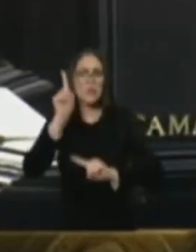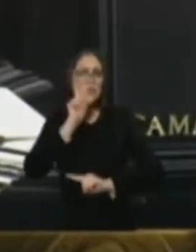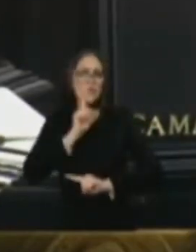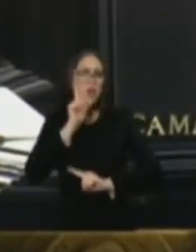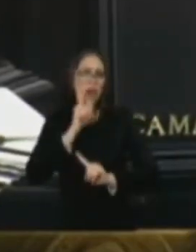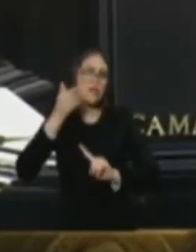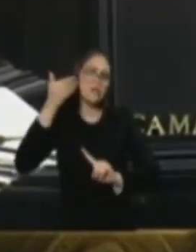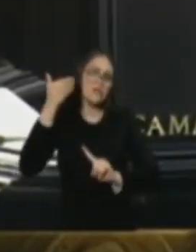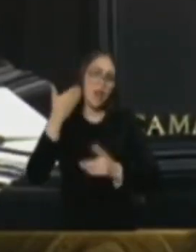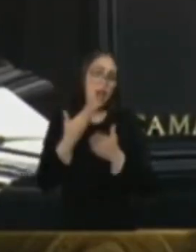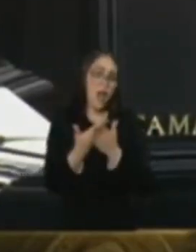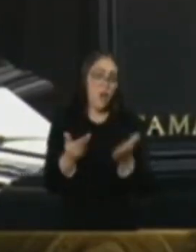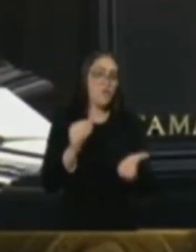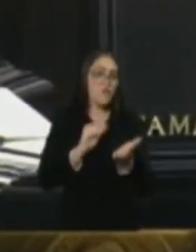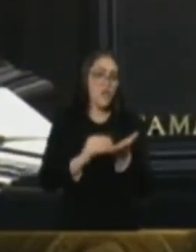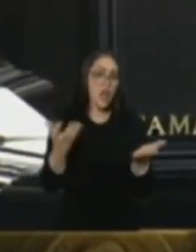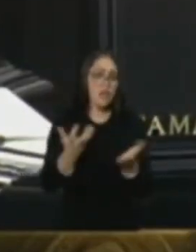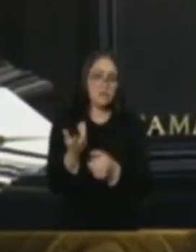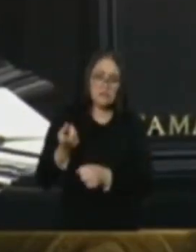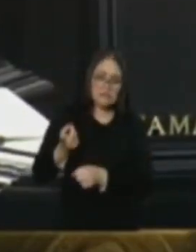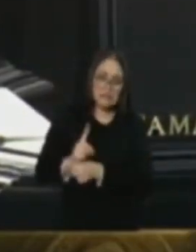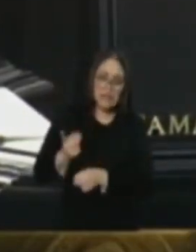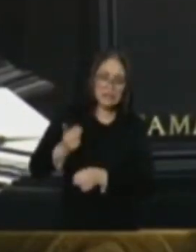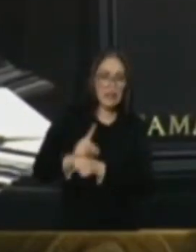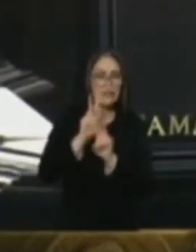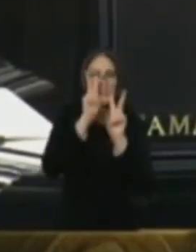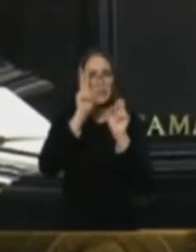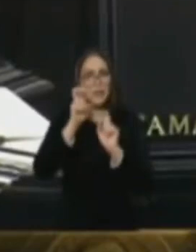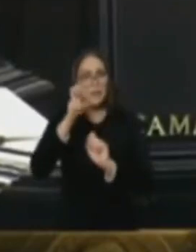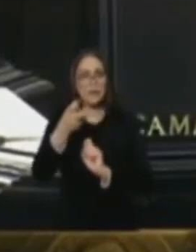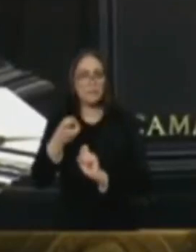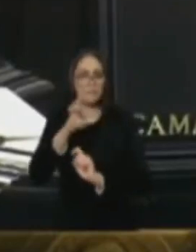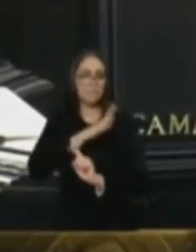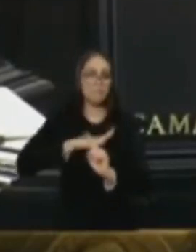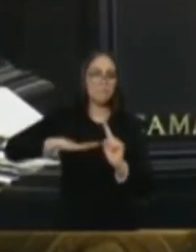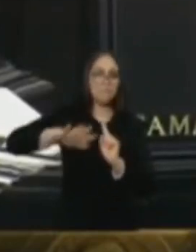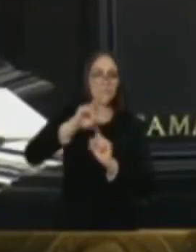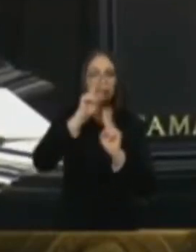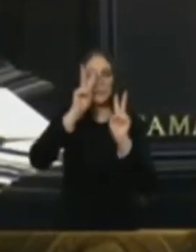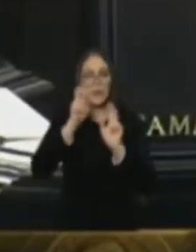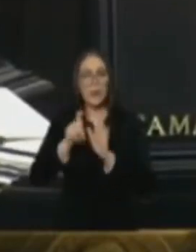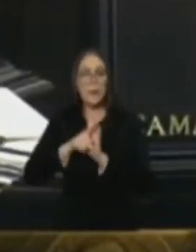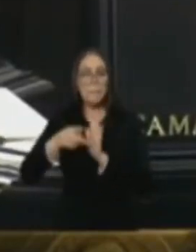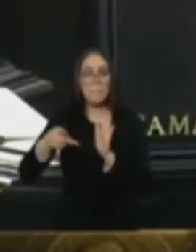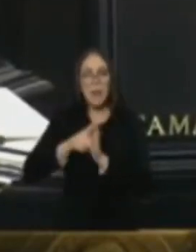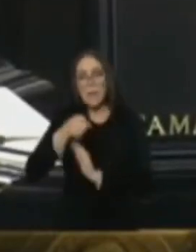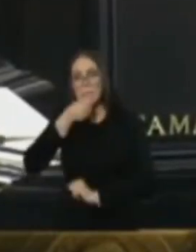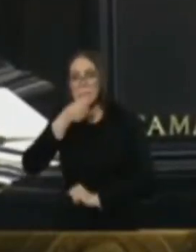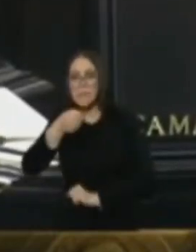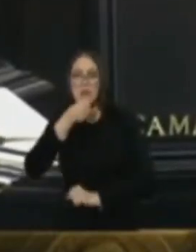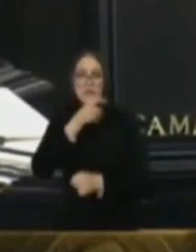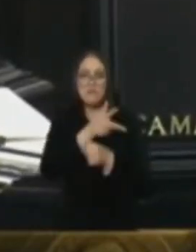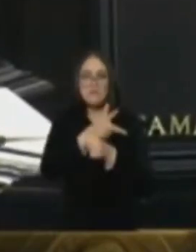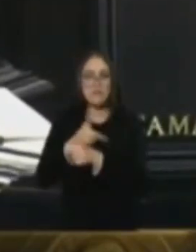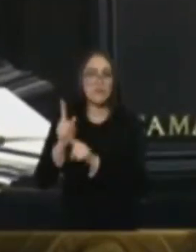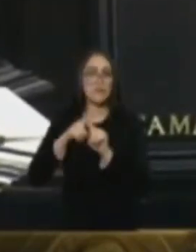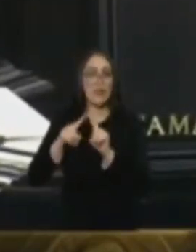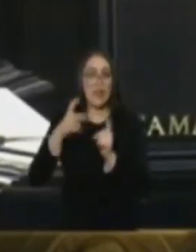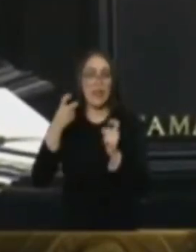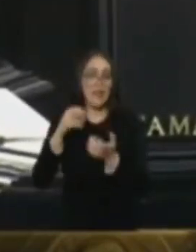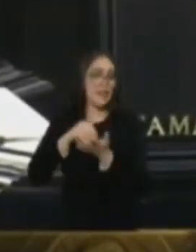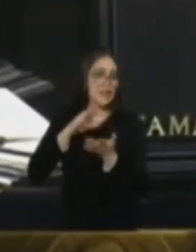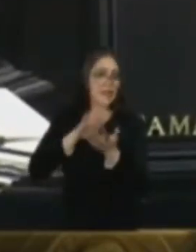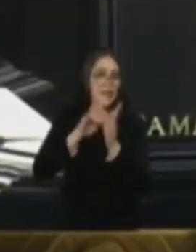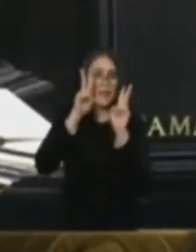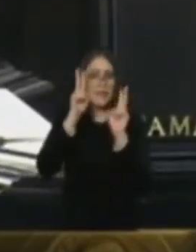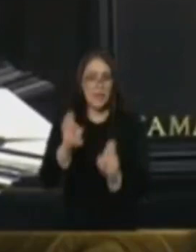han realizado y que realizan todos los días en el medio periodístico. El periodismo es un reflejo del acontecer social, político